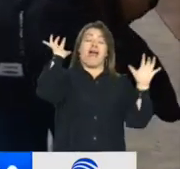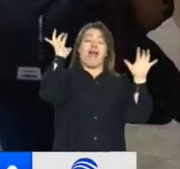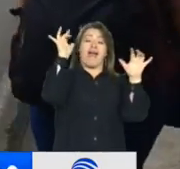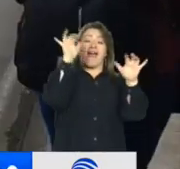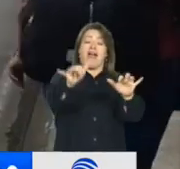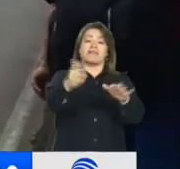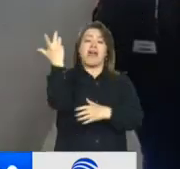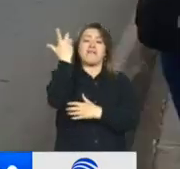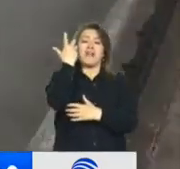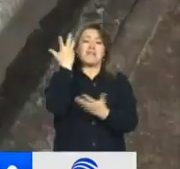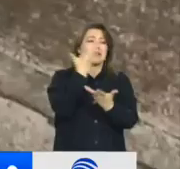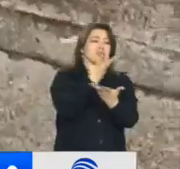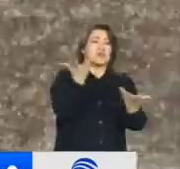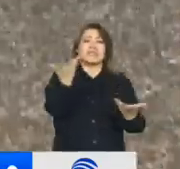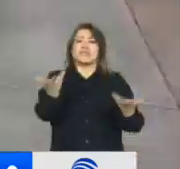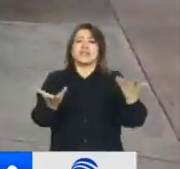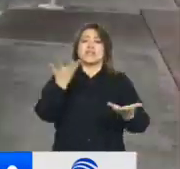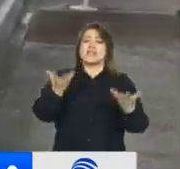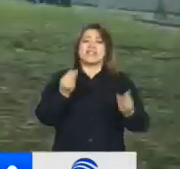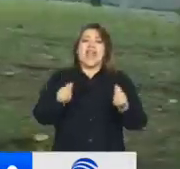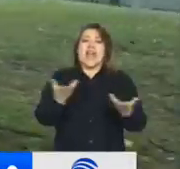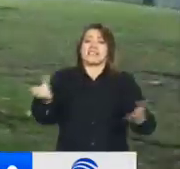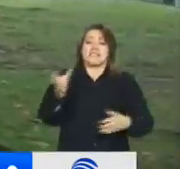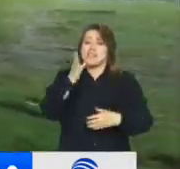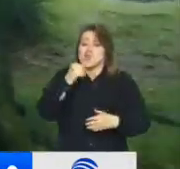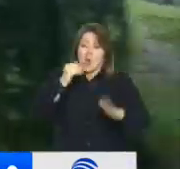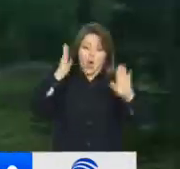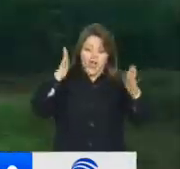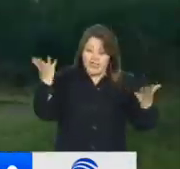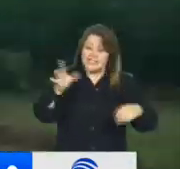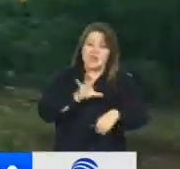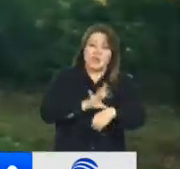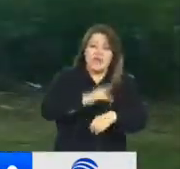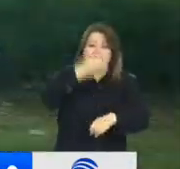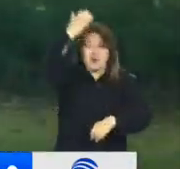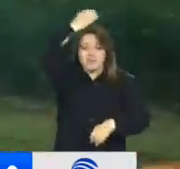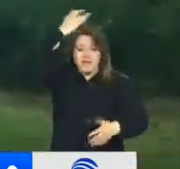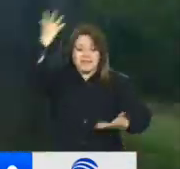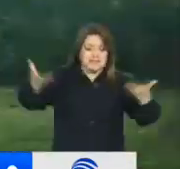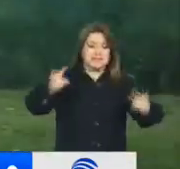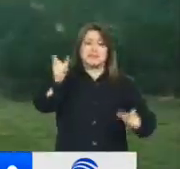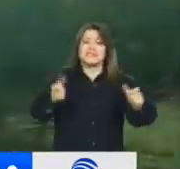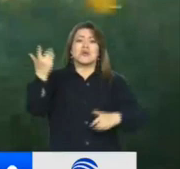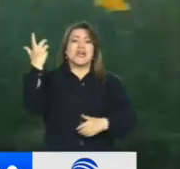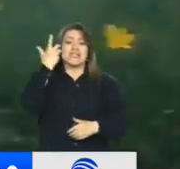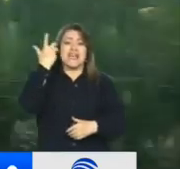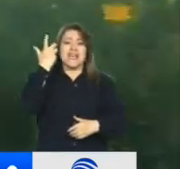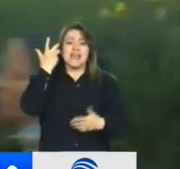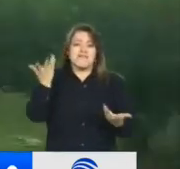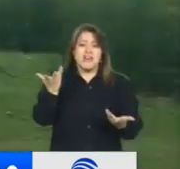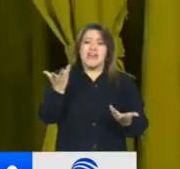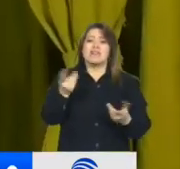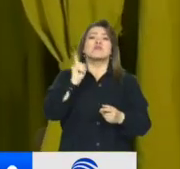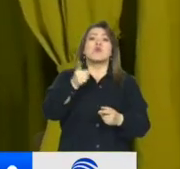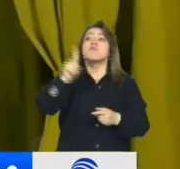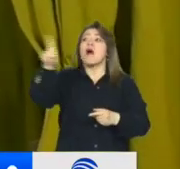encuentran indagando las denuncias que se han presentado por parte de la comunidad luego de la gran demanda de pacientes por la liquidación de varias